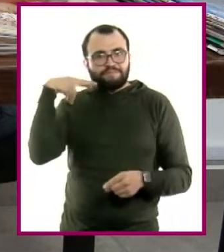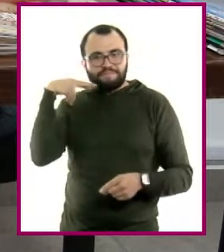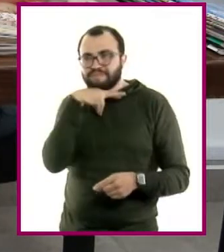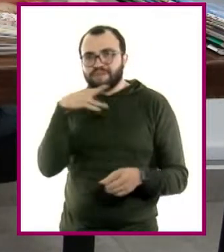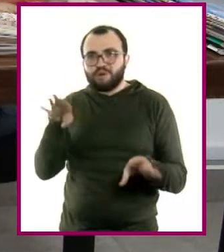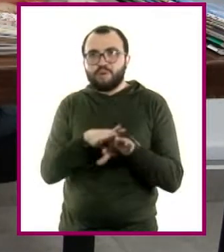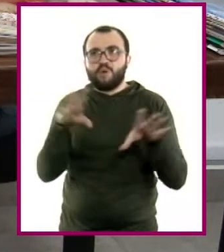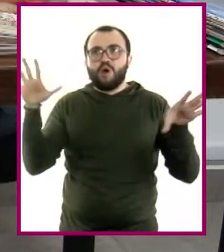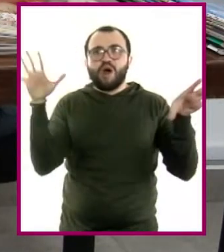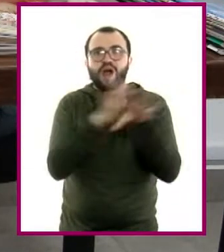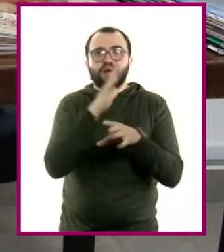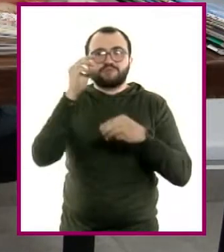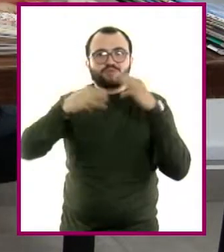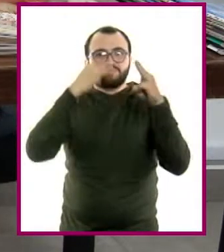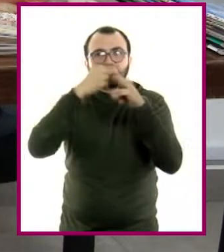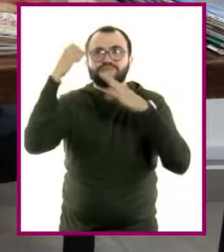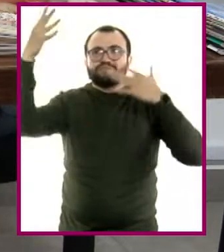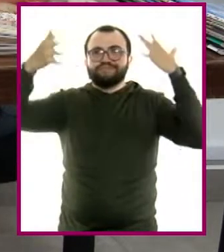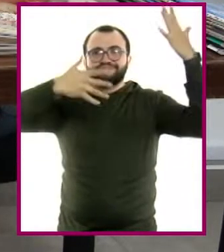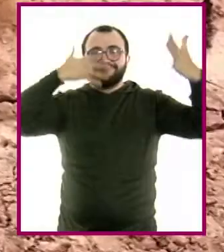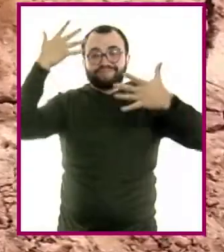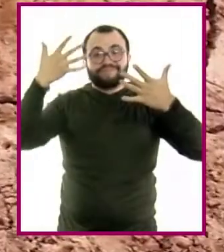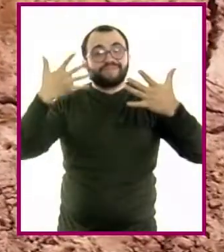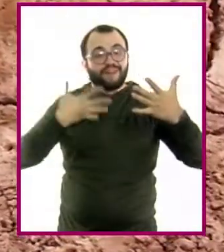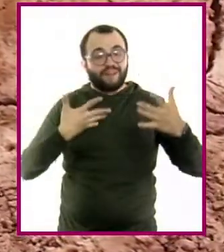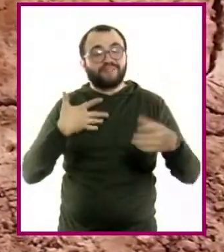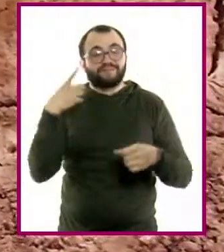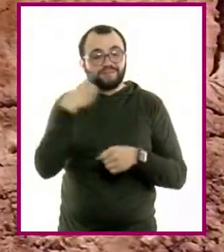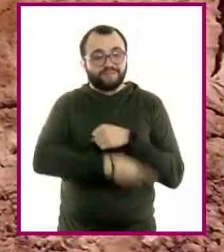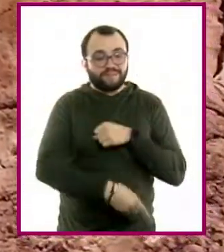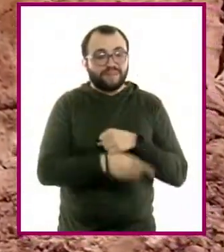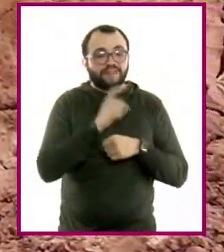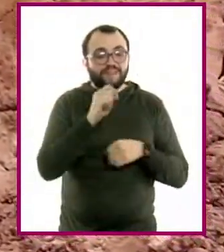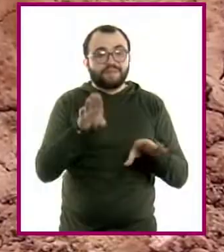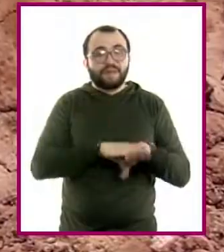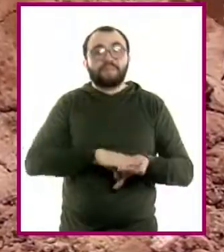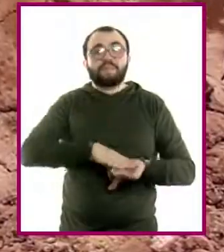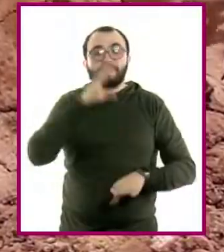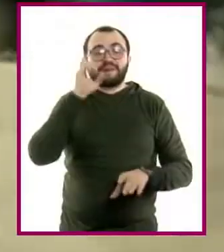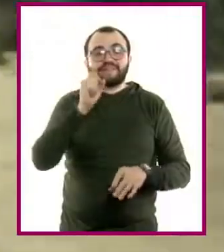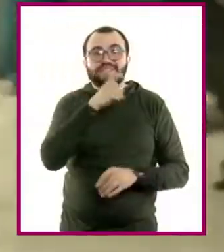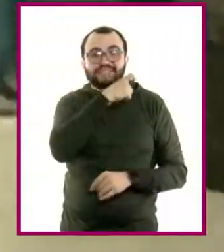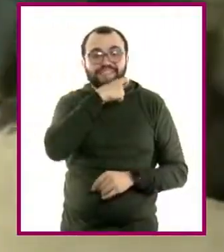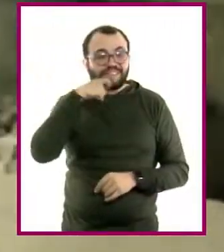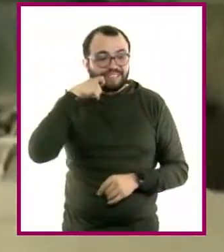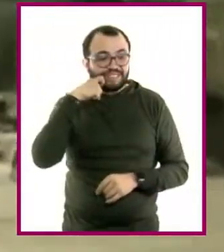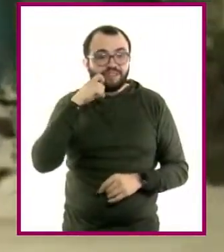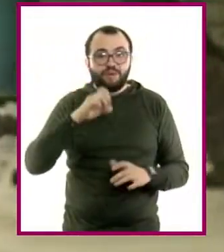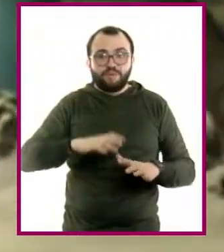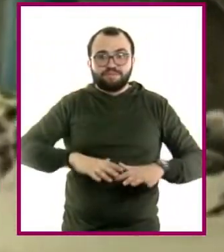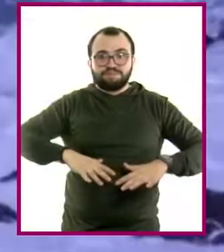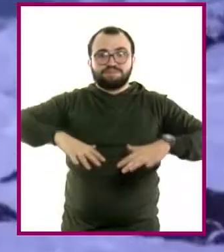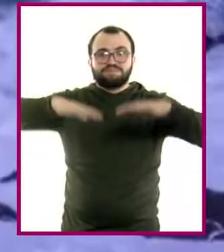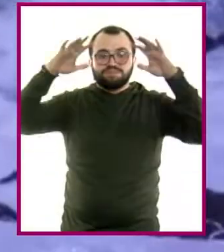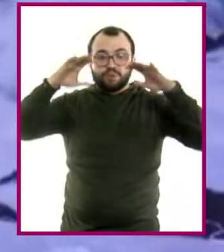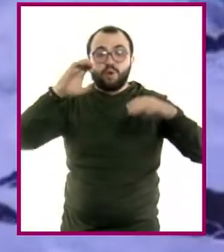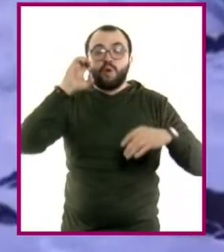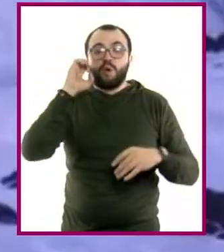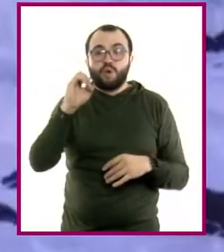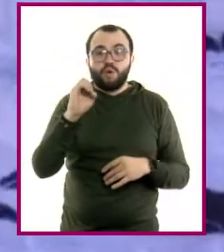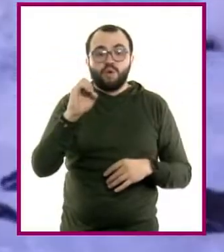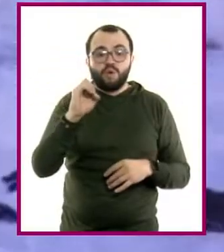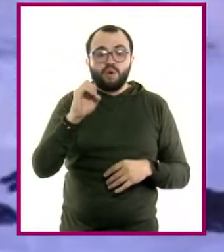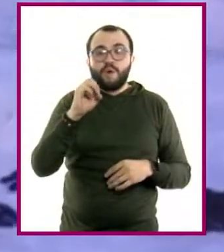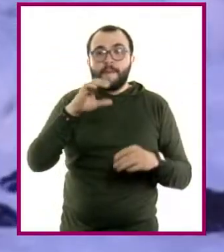vista. Existe una amenaza, sobre todo en las regiones que están más expuestas a la sequía, las inundaciones o el aumento